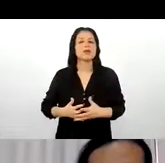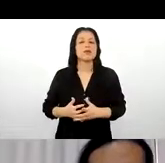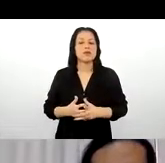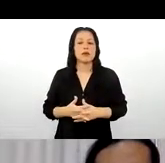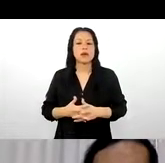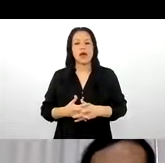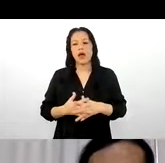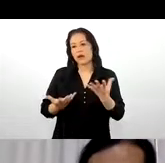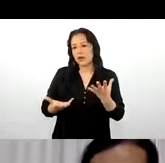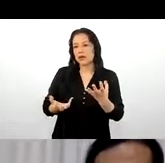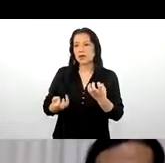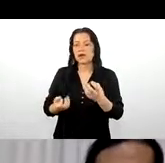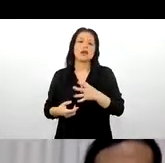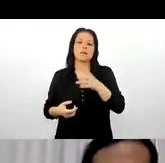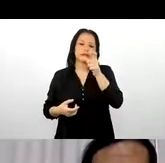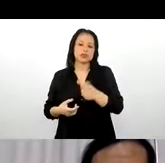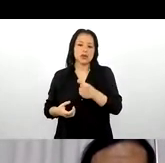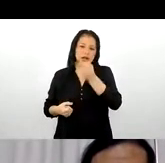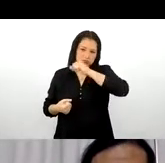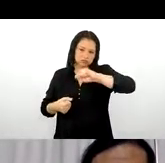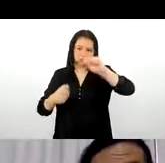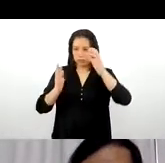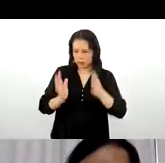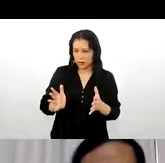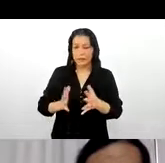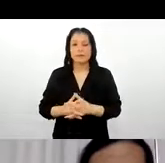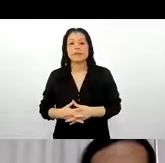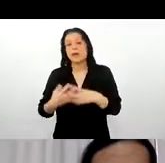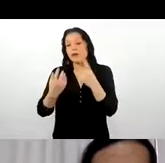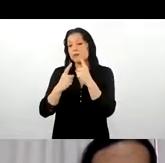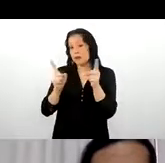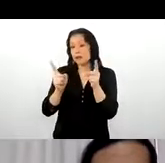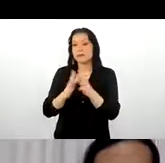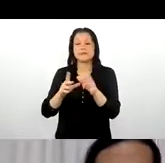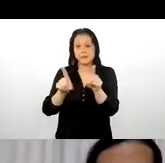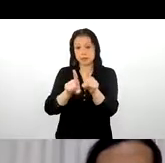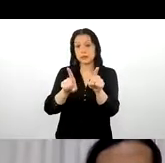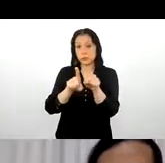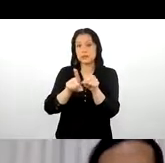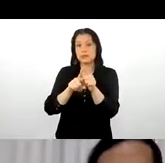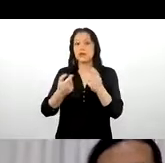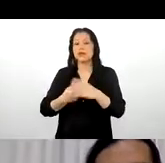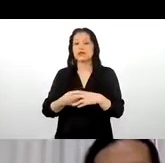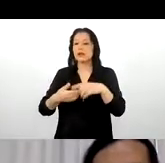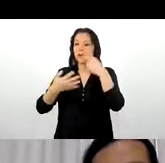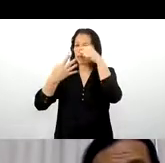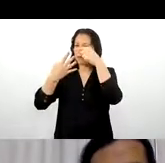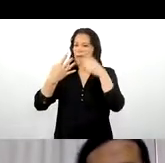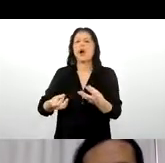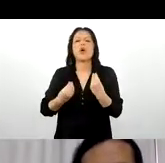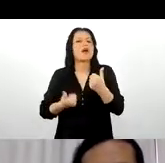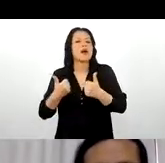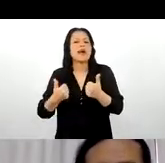a lo que busca el viajero, ¿no? Pero sin embargo, pues bueno, dentro de eso también los criterios de selección de los destinos estaban